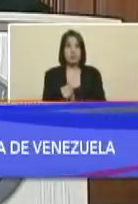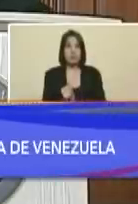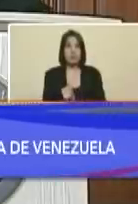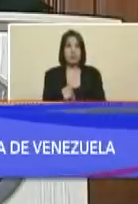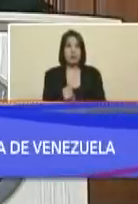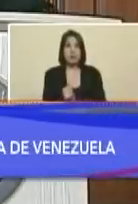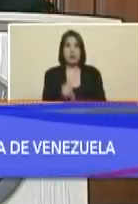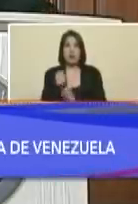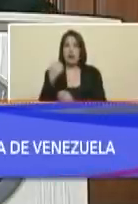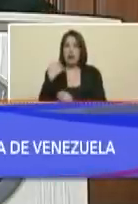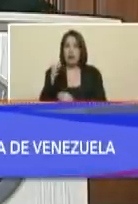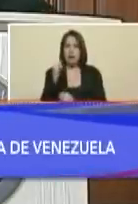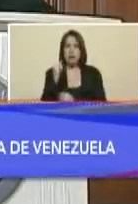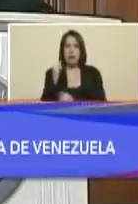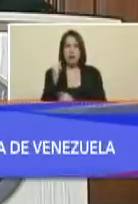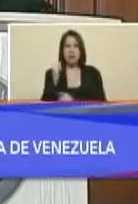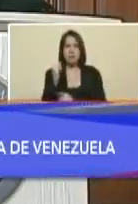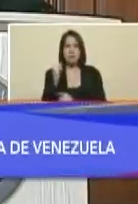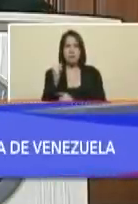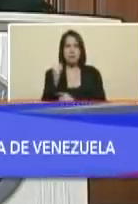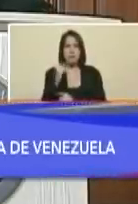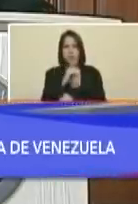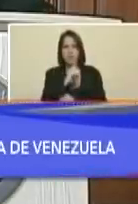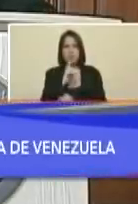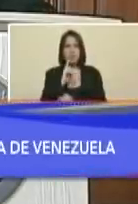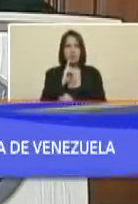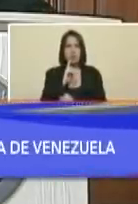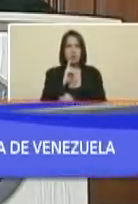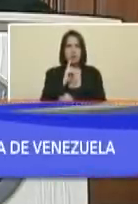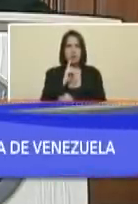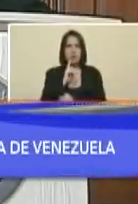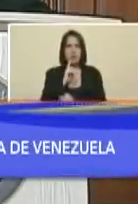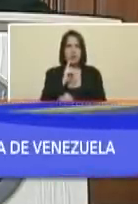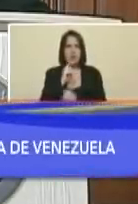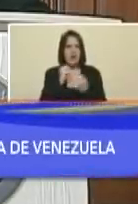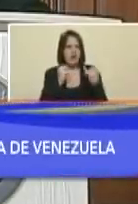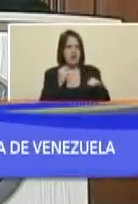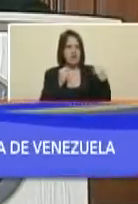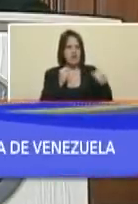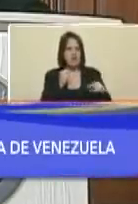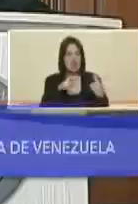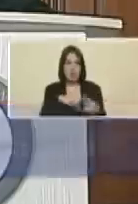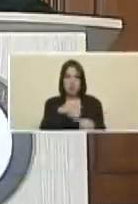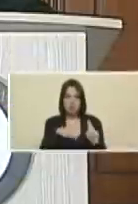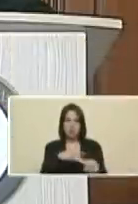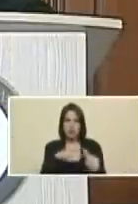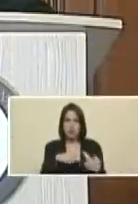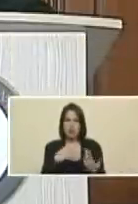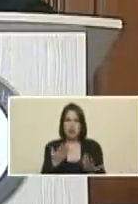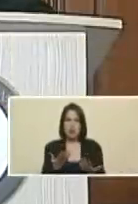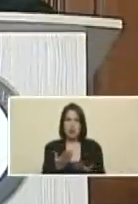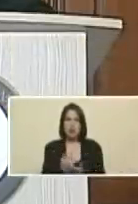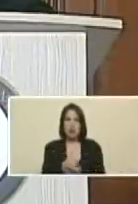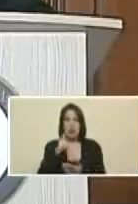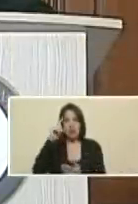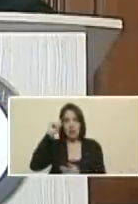letras, entonces llamada así, de la izquierda revolucionaria. Recuerdo salir de la